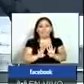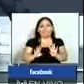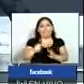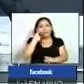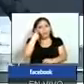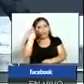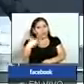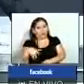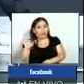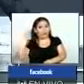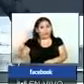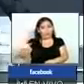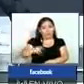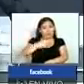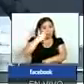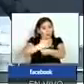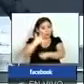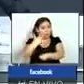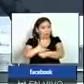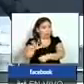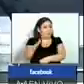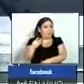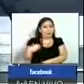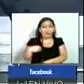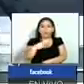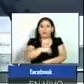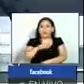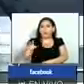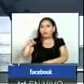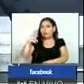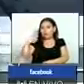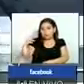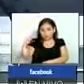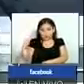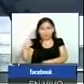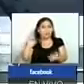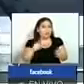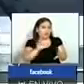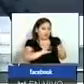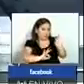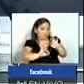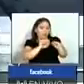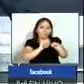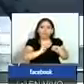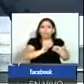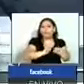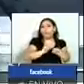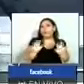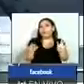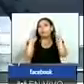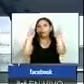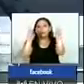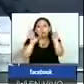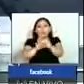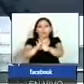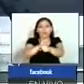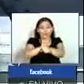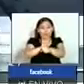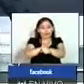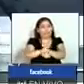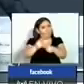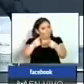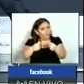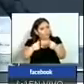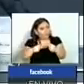Guatemala Más de 100 médicos Han sido contagiados Y hay víctimas mortales En esta pandemia Contra la COVID-19 Esta lucha